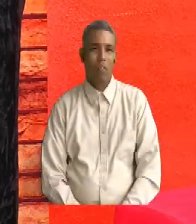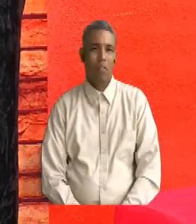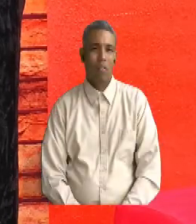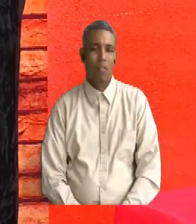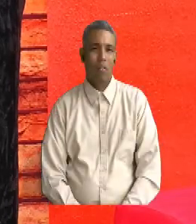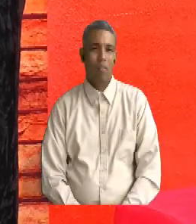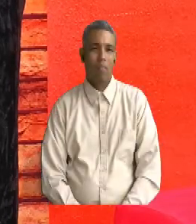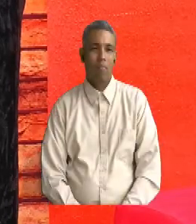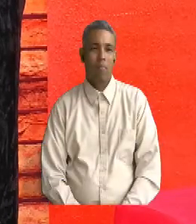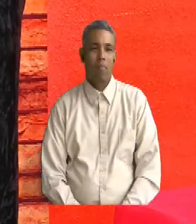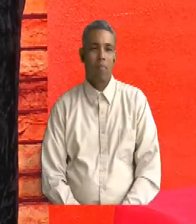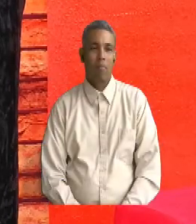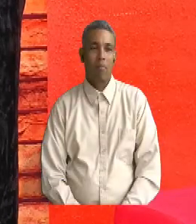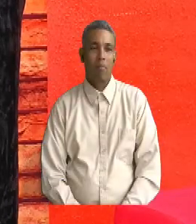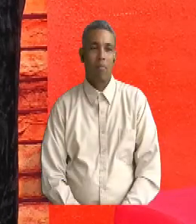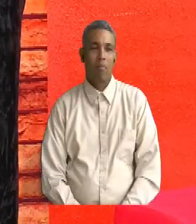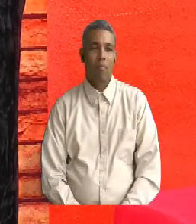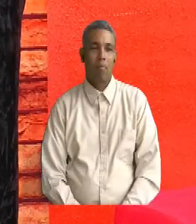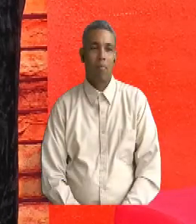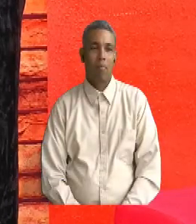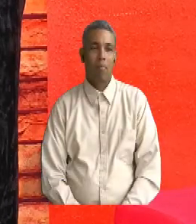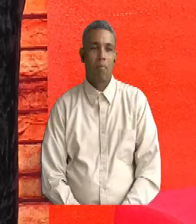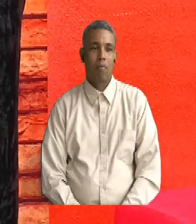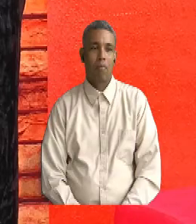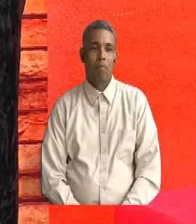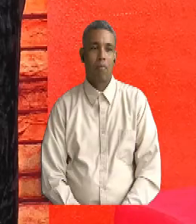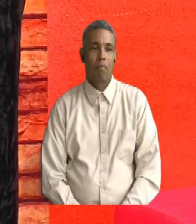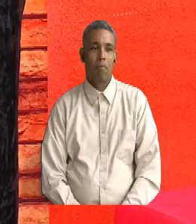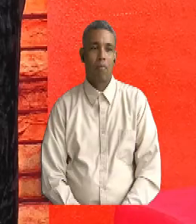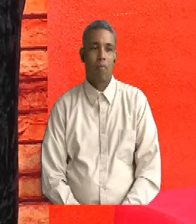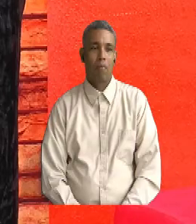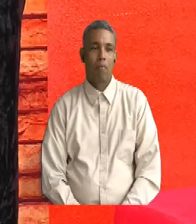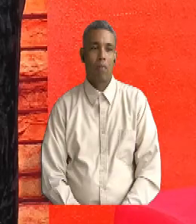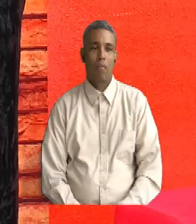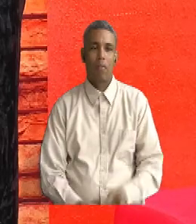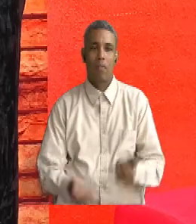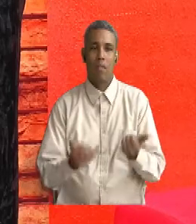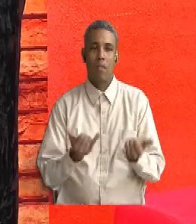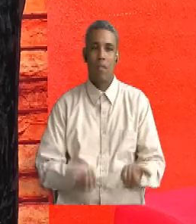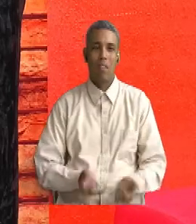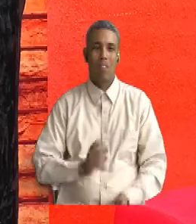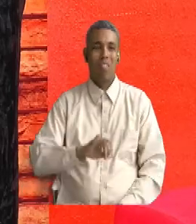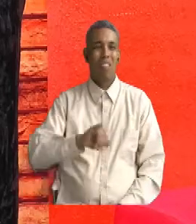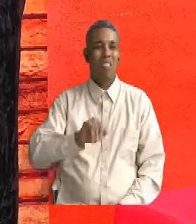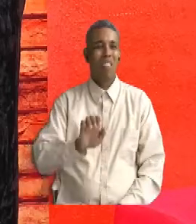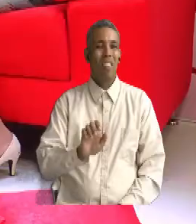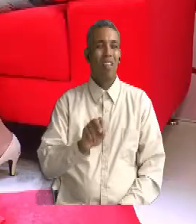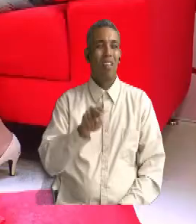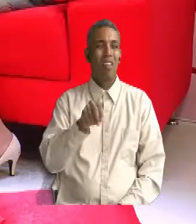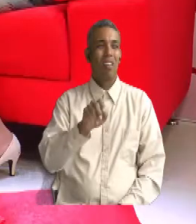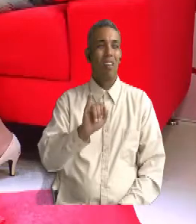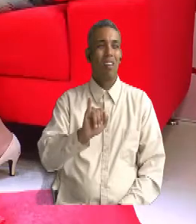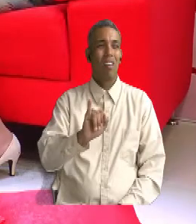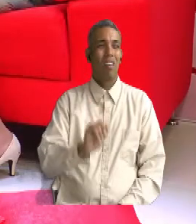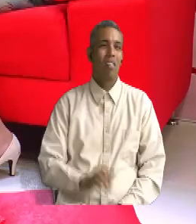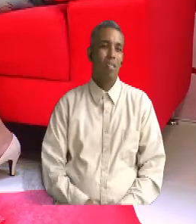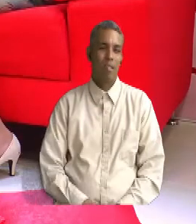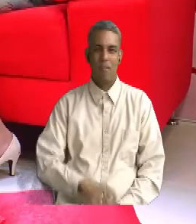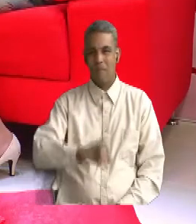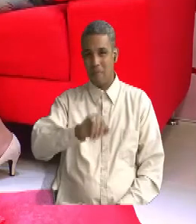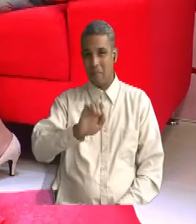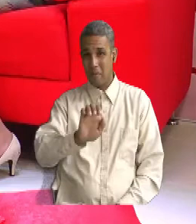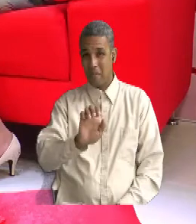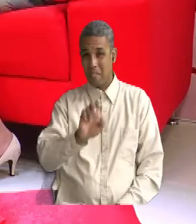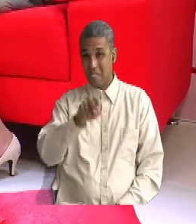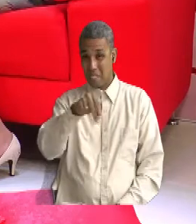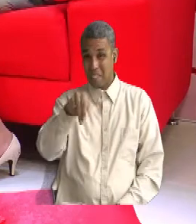me encuentro con Jenny, nuestra experta en alimentación saludable. Buenos días, Jenny, bienvenida a nuestro programa. Buenos días, ¿cómo estás, Kiara? Buenos